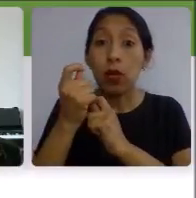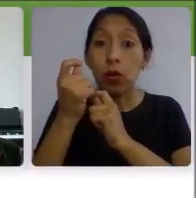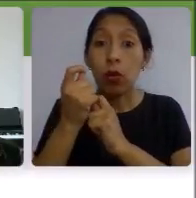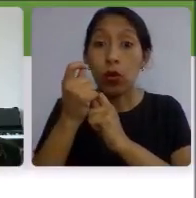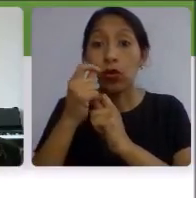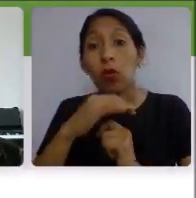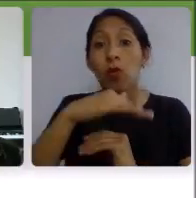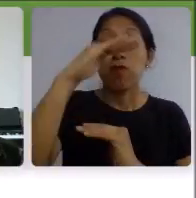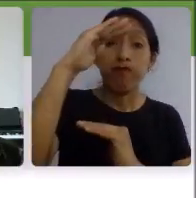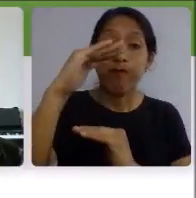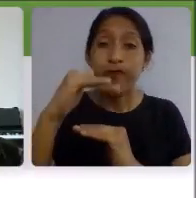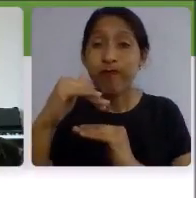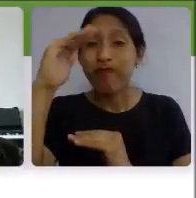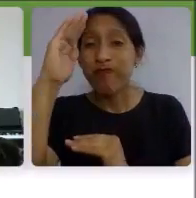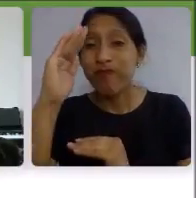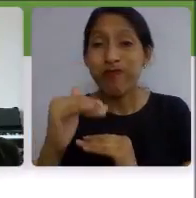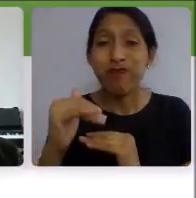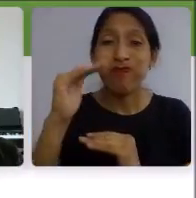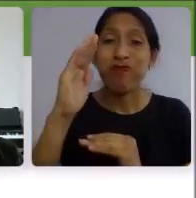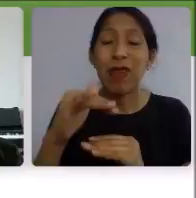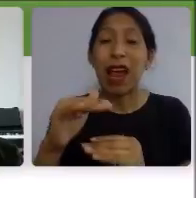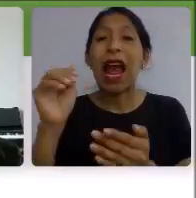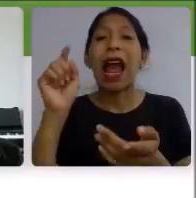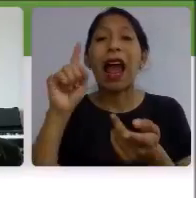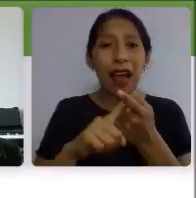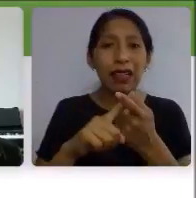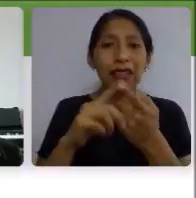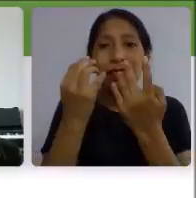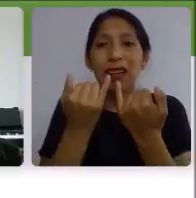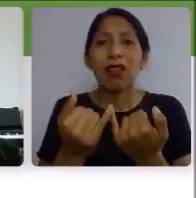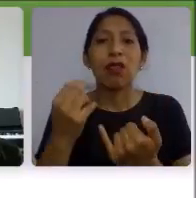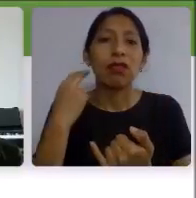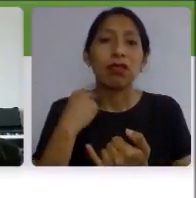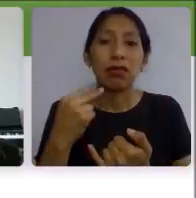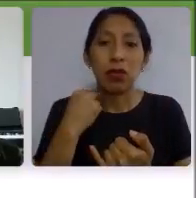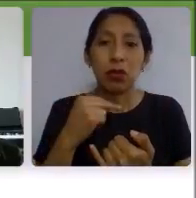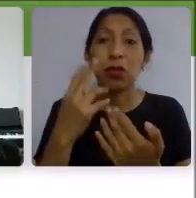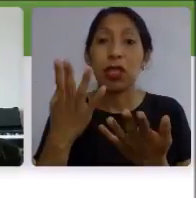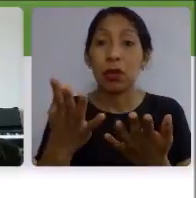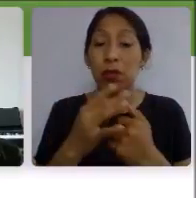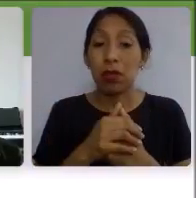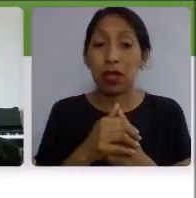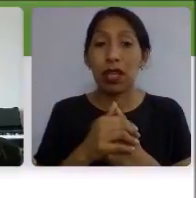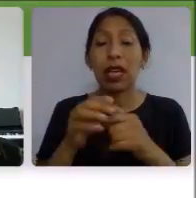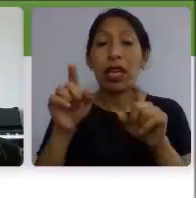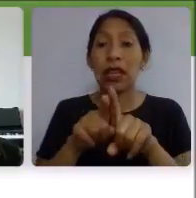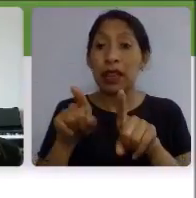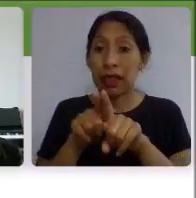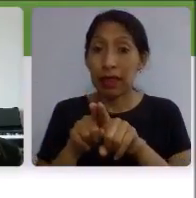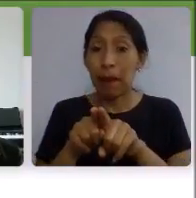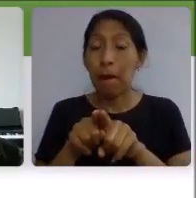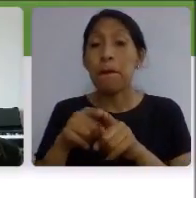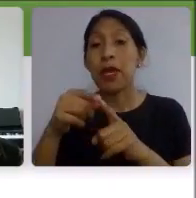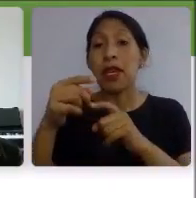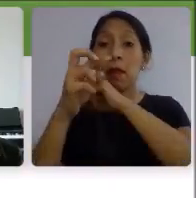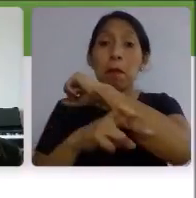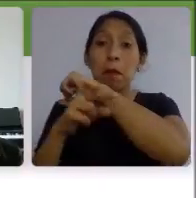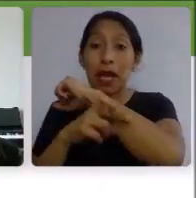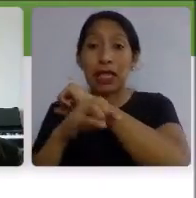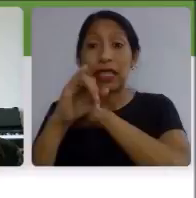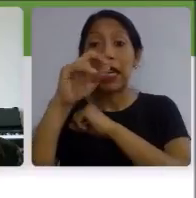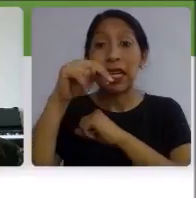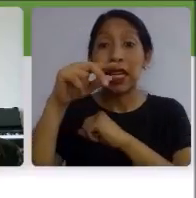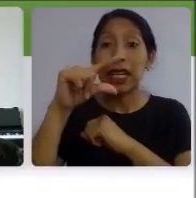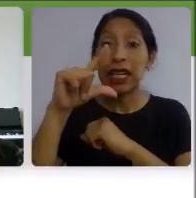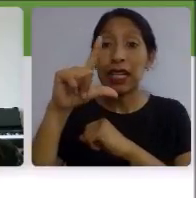subidas y bajadas hasta el mes de noviembre, actualmente en Inglaterra, en Reino Unido. El caso de fallecidos